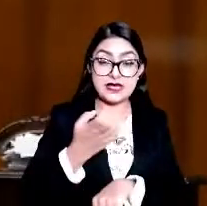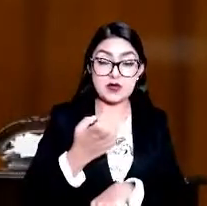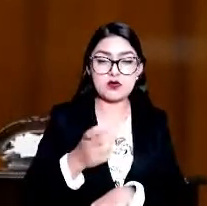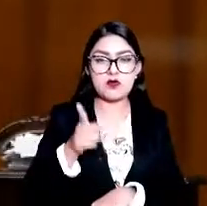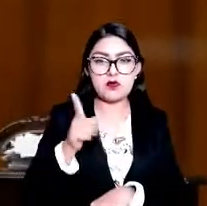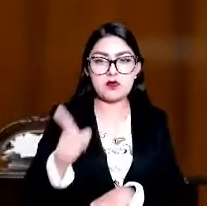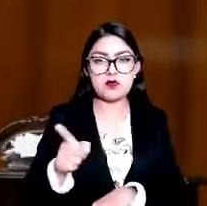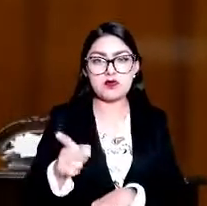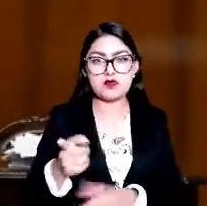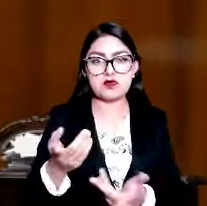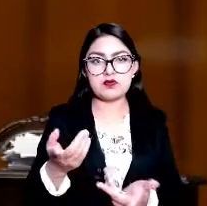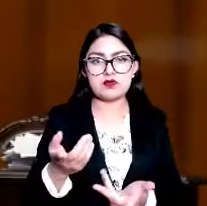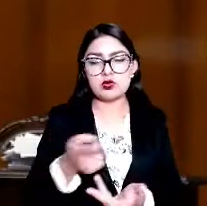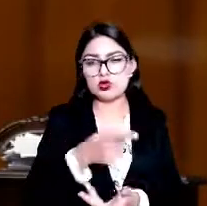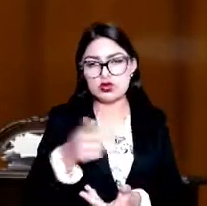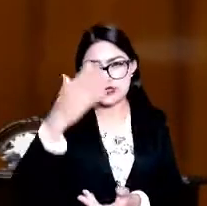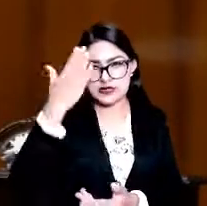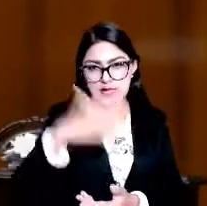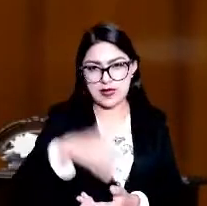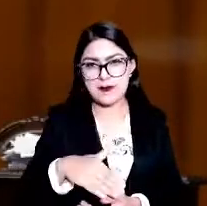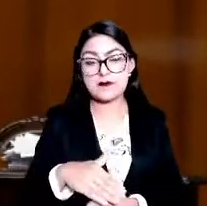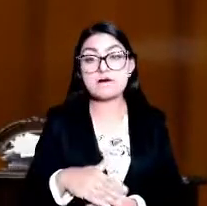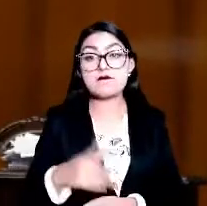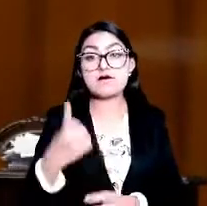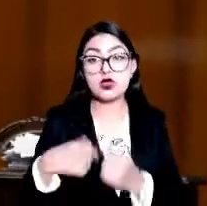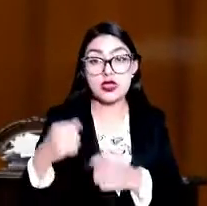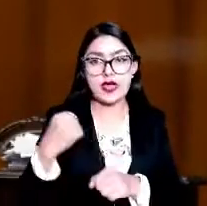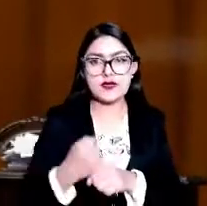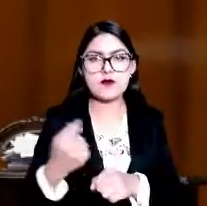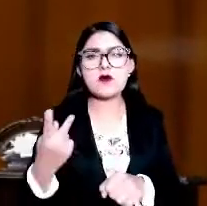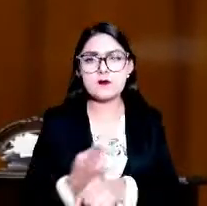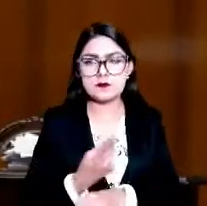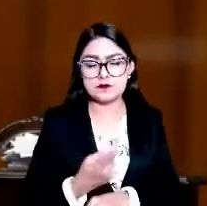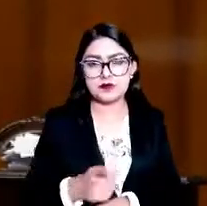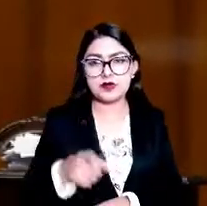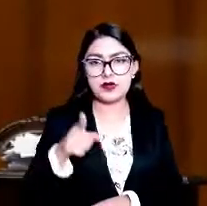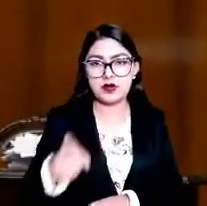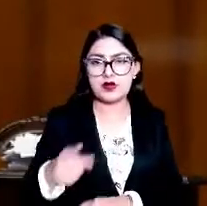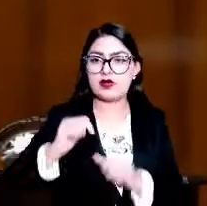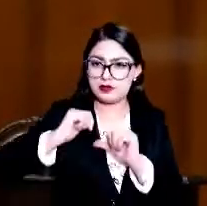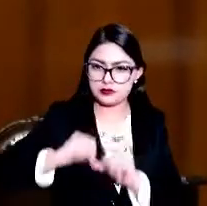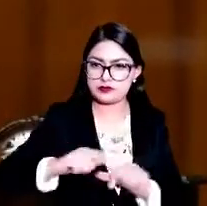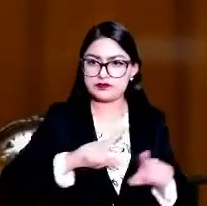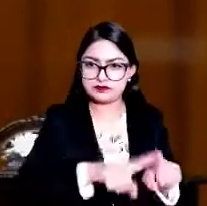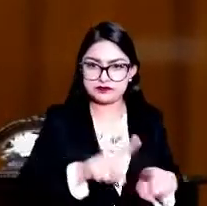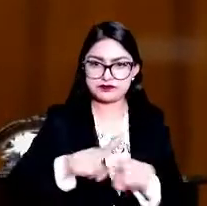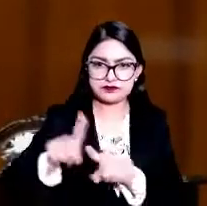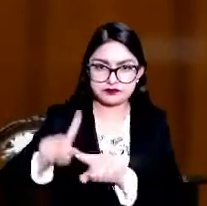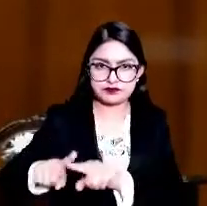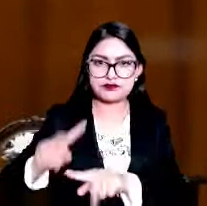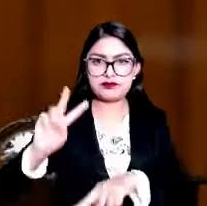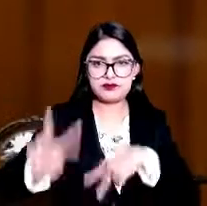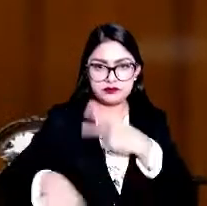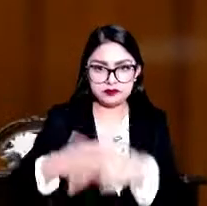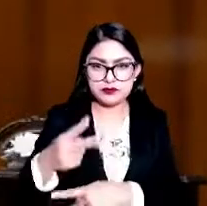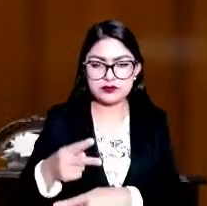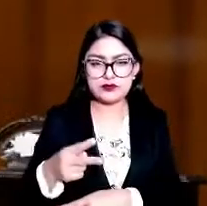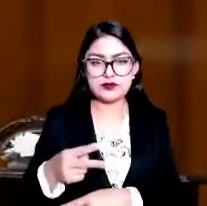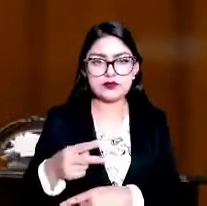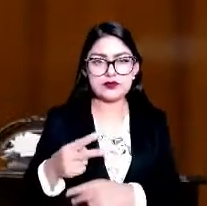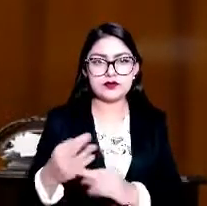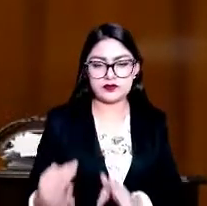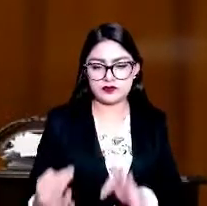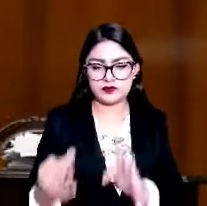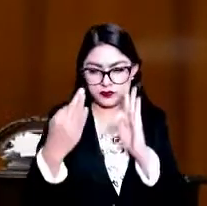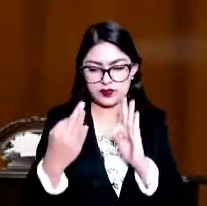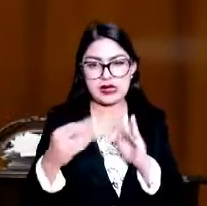recuerdan, el año pasado diversos funcionarios asistieron ante este pleno en función